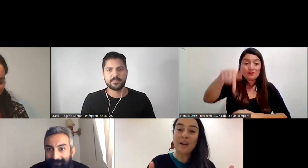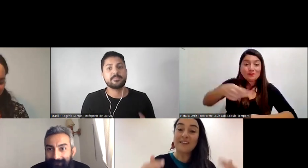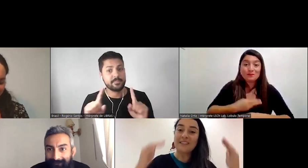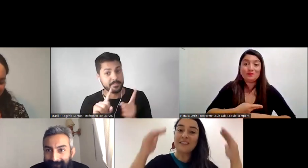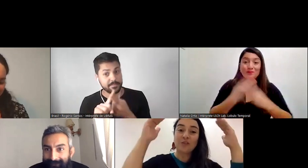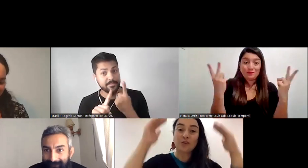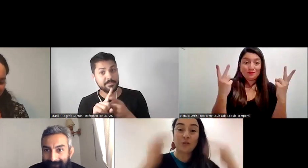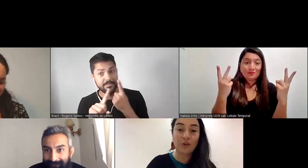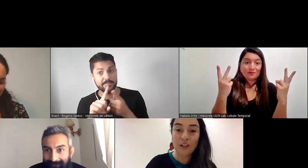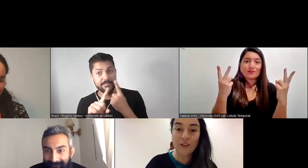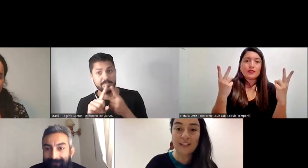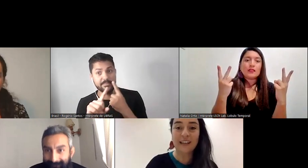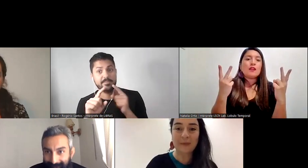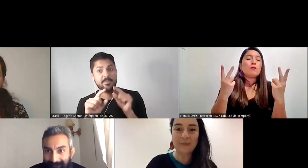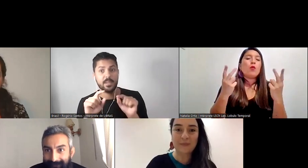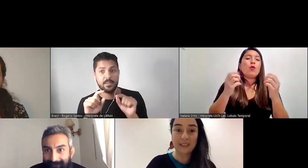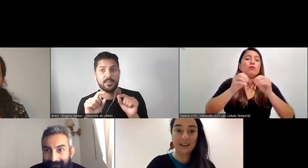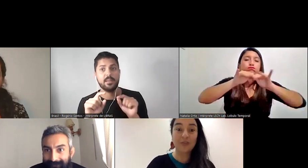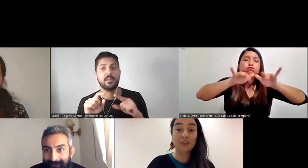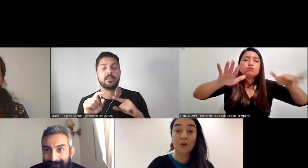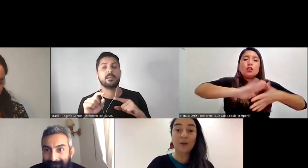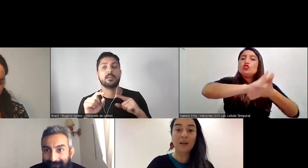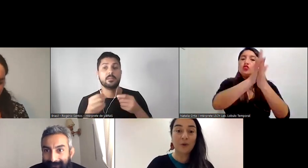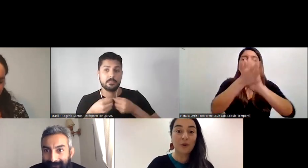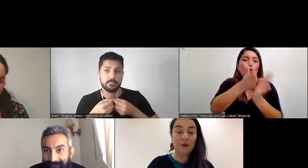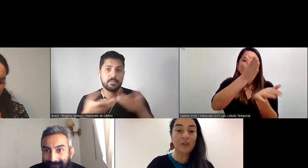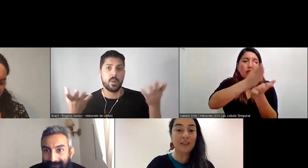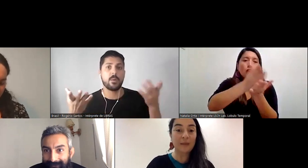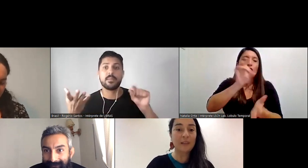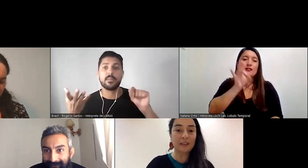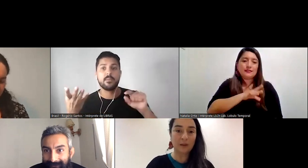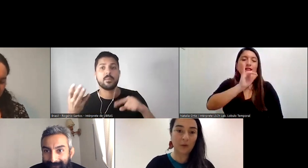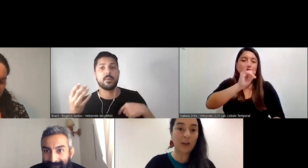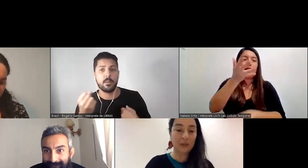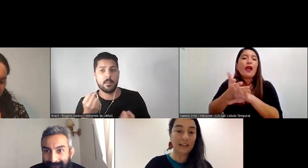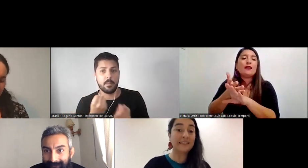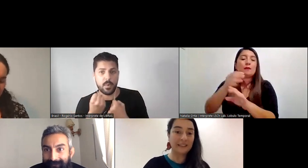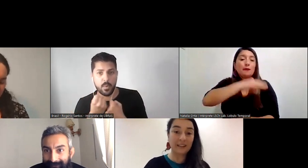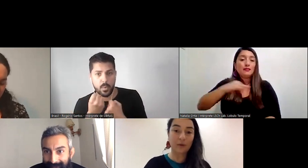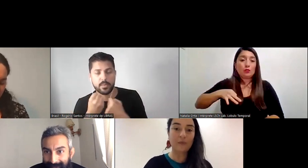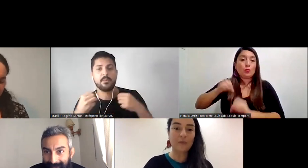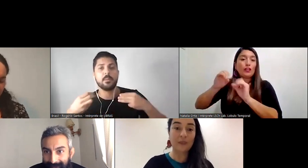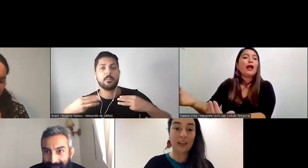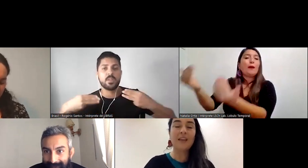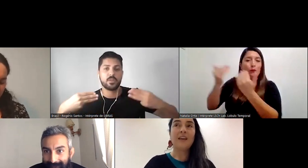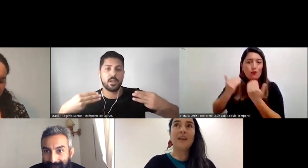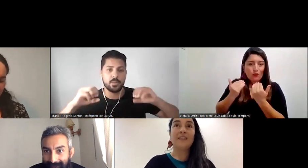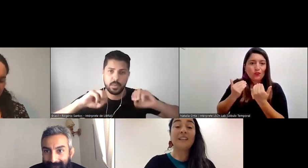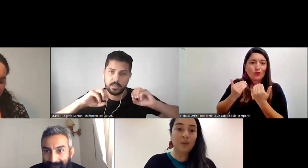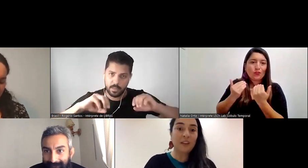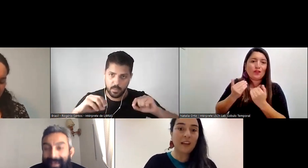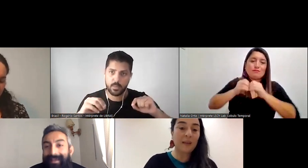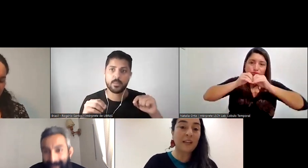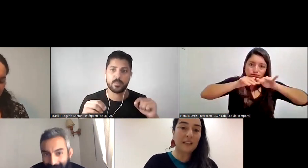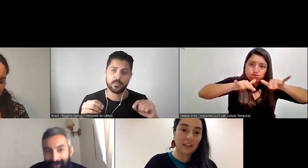distribuido a la base de datos de todos los colegios de Chile. Ya, contamos con el apoyo del Ministerio de Educación en ese sentido. Ya,